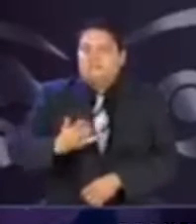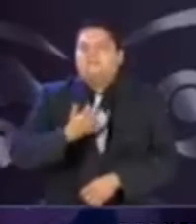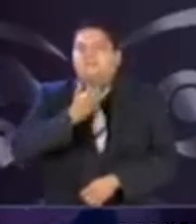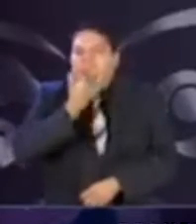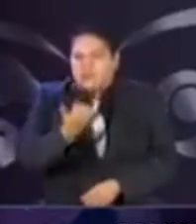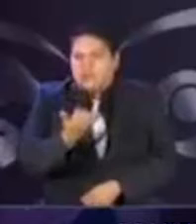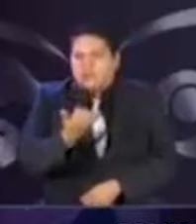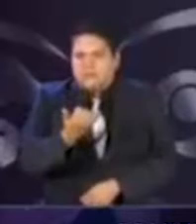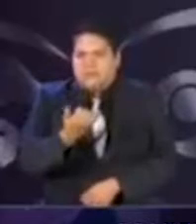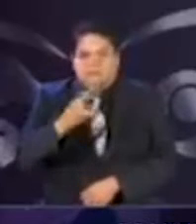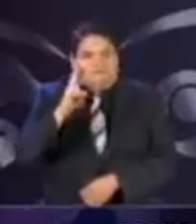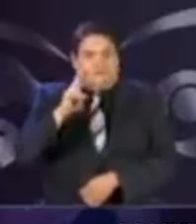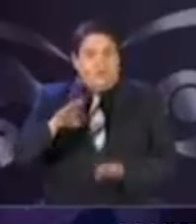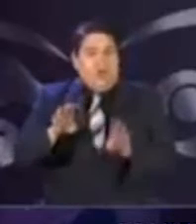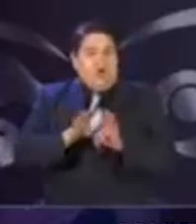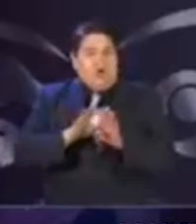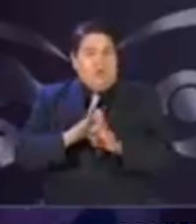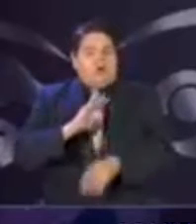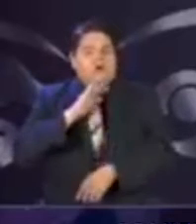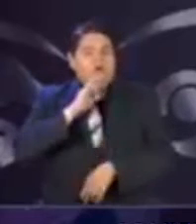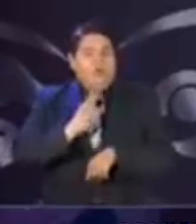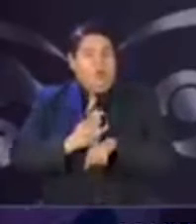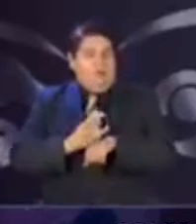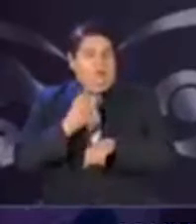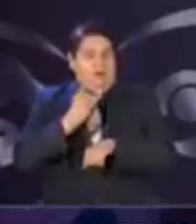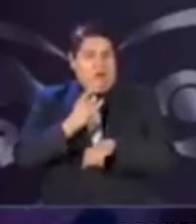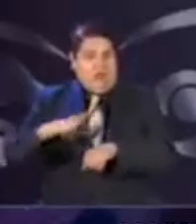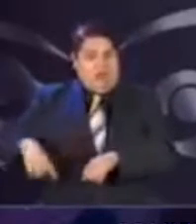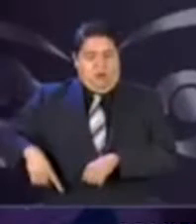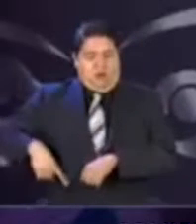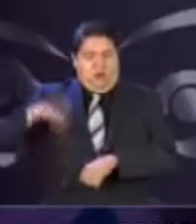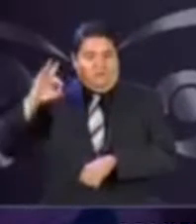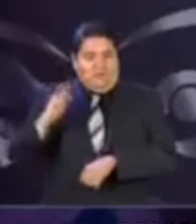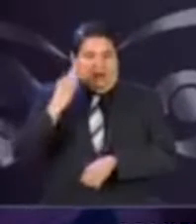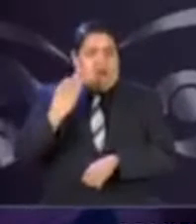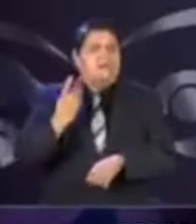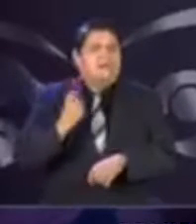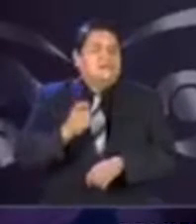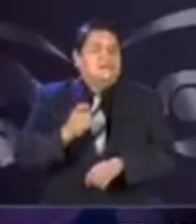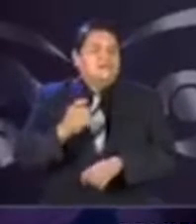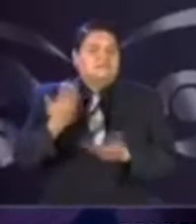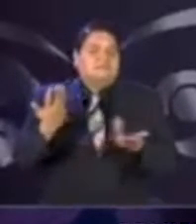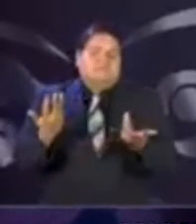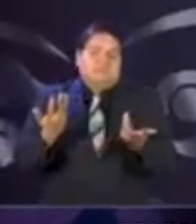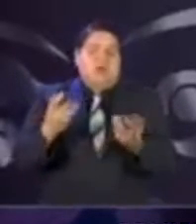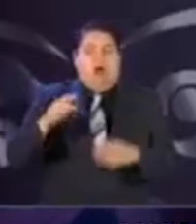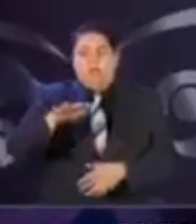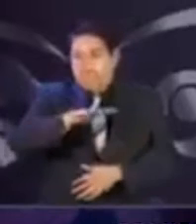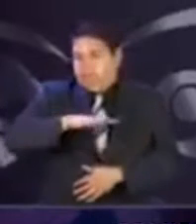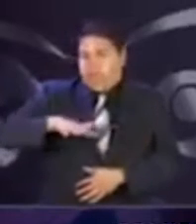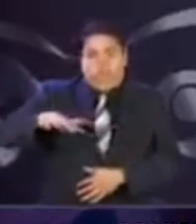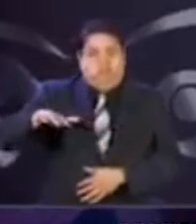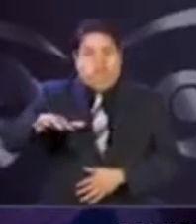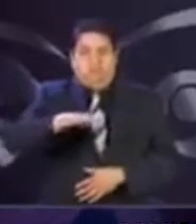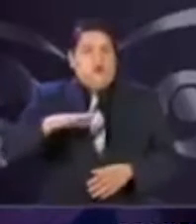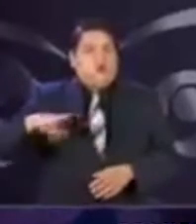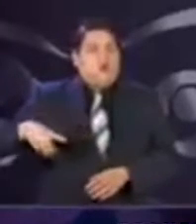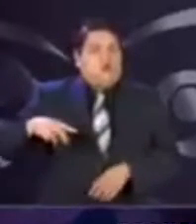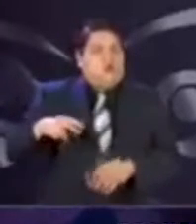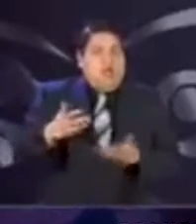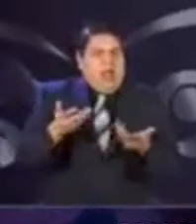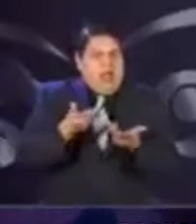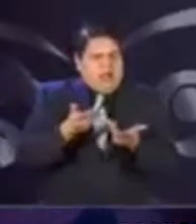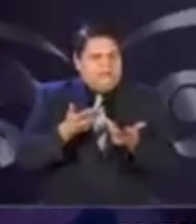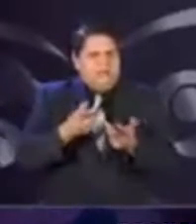la 4T es que en medio de la gran lucha contra la pandemia del COVID-19 y con los